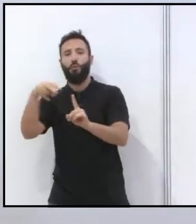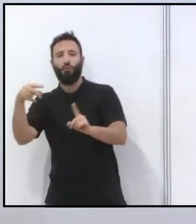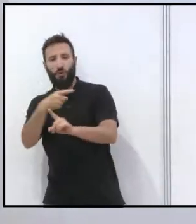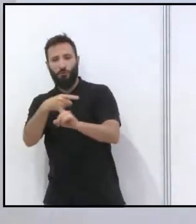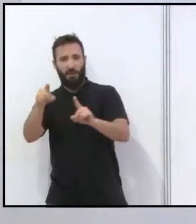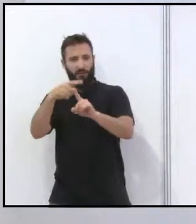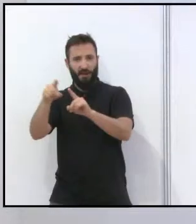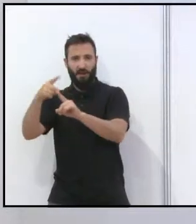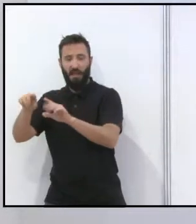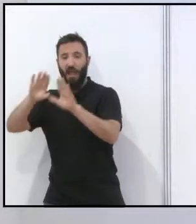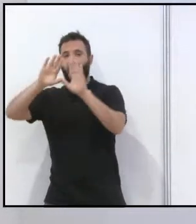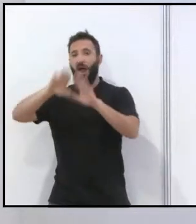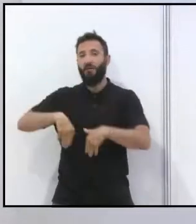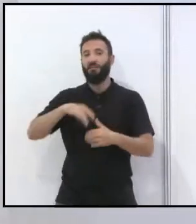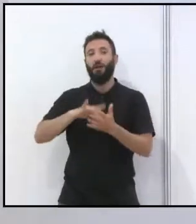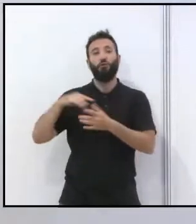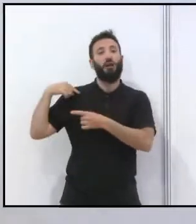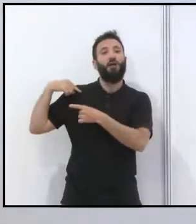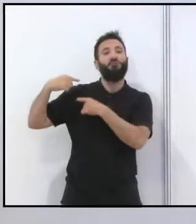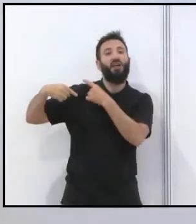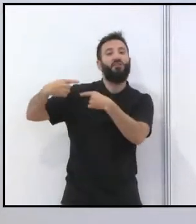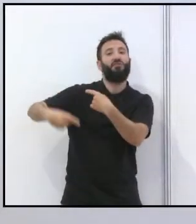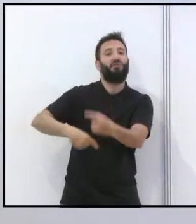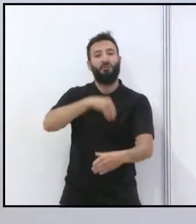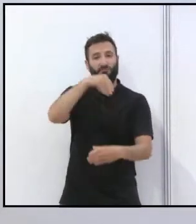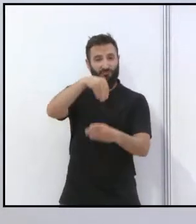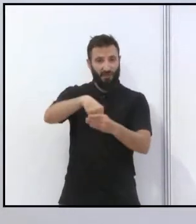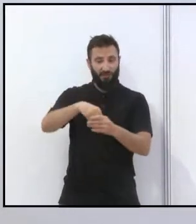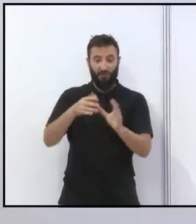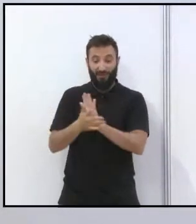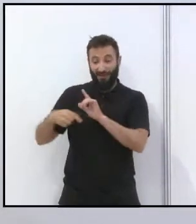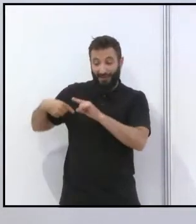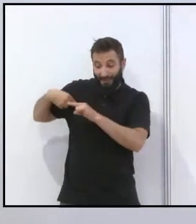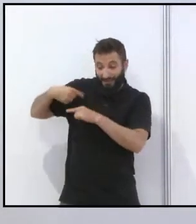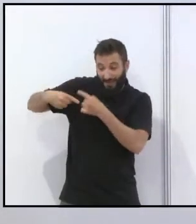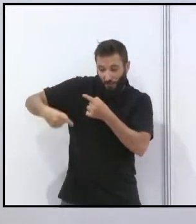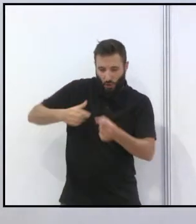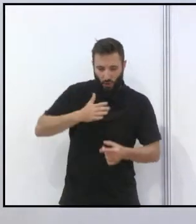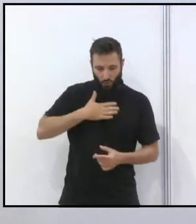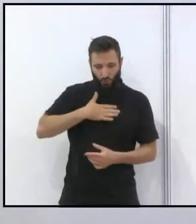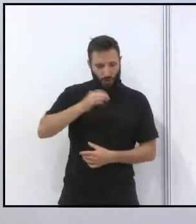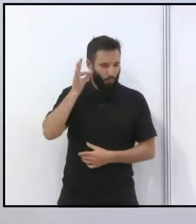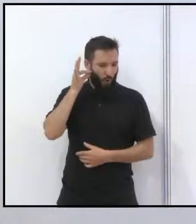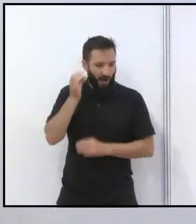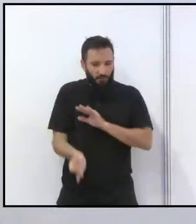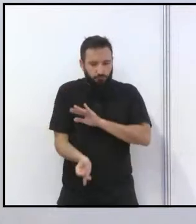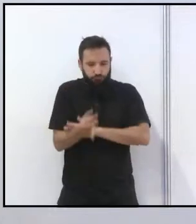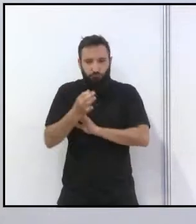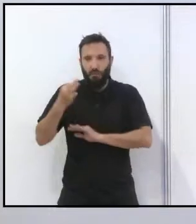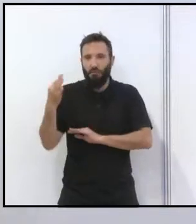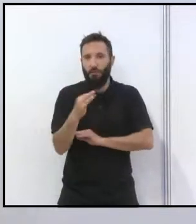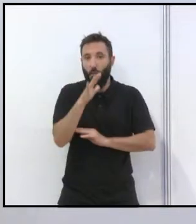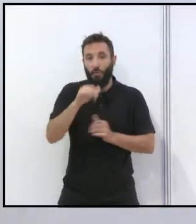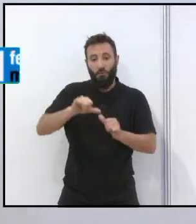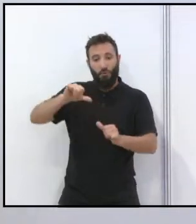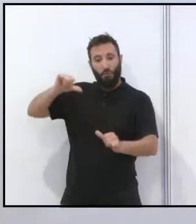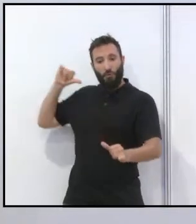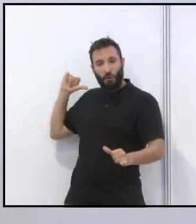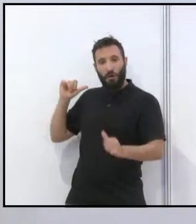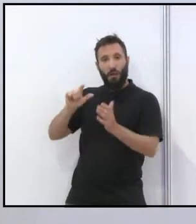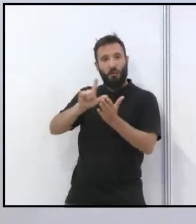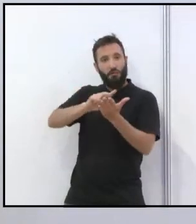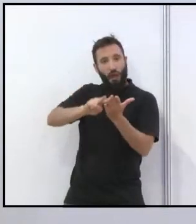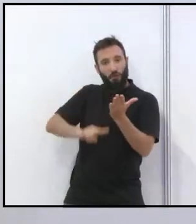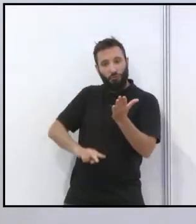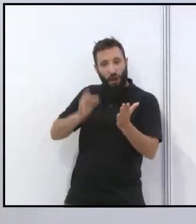evidentemente estamos cuestionando la tradición, una tradición que tenemos que crear para nosotras mismas, porque nosotras no tenemos una tradición de lecturas. O